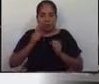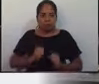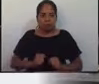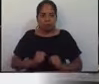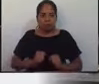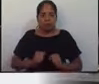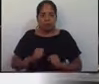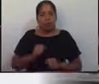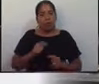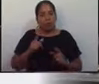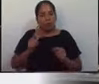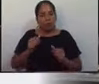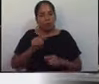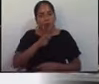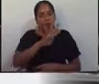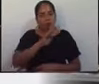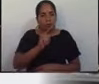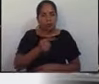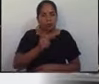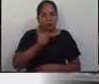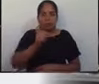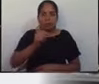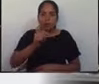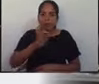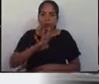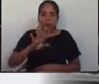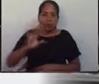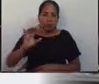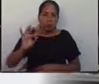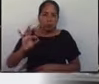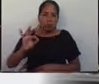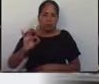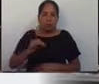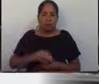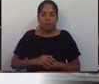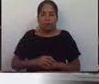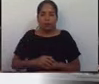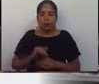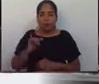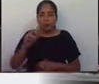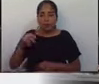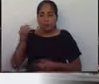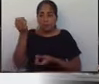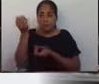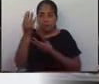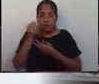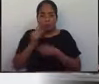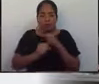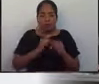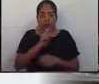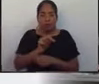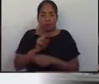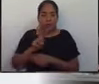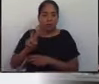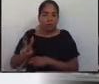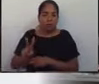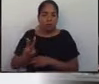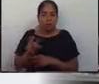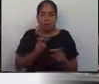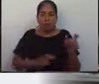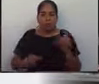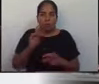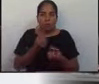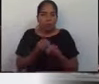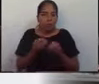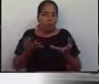exacto 4.509. Según información del INEI, el periodo 2022 Lima tiene una población aproximada